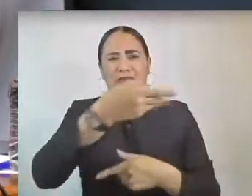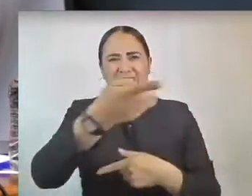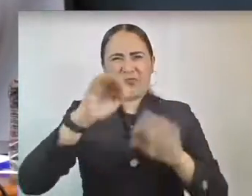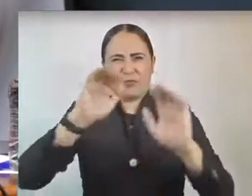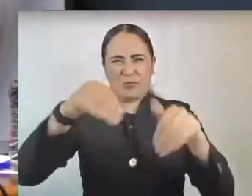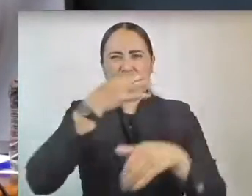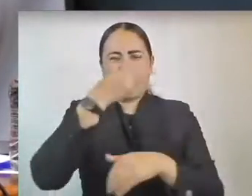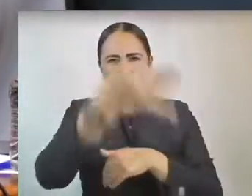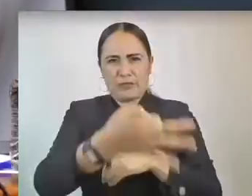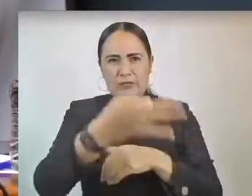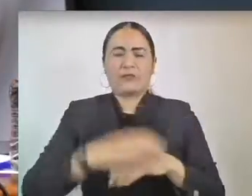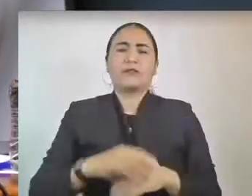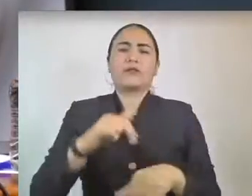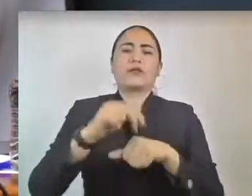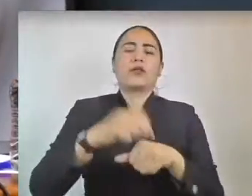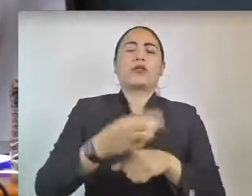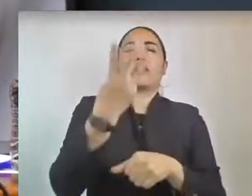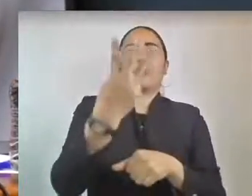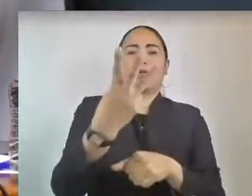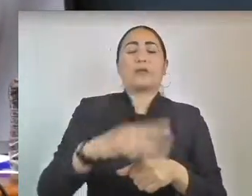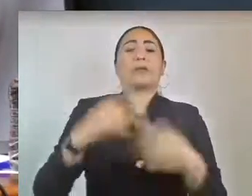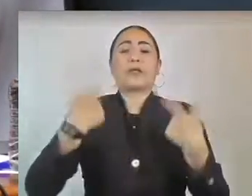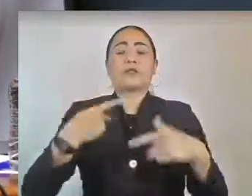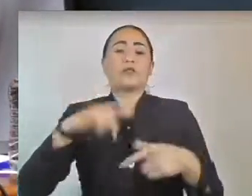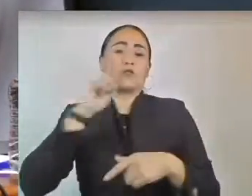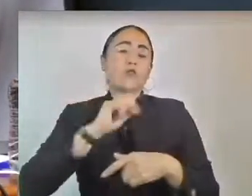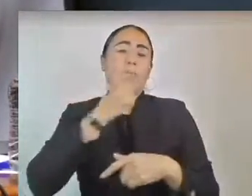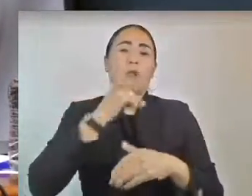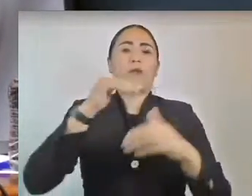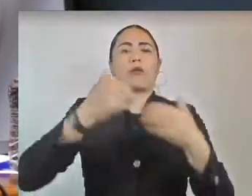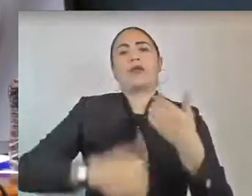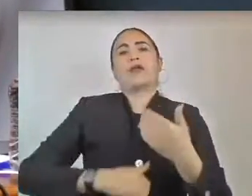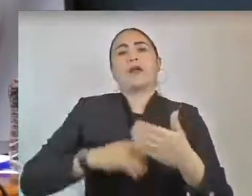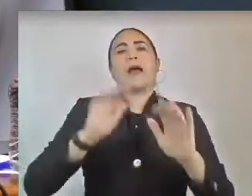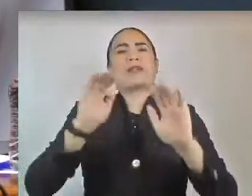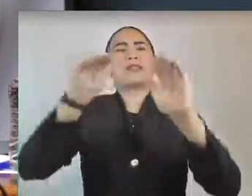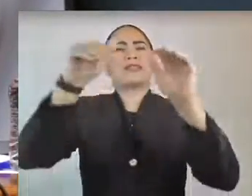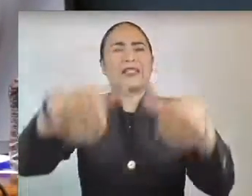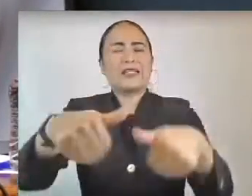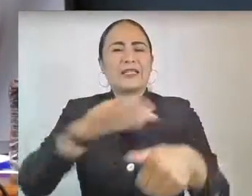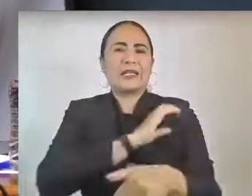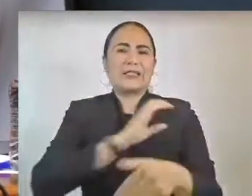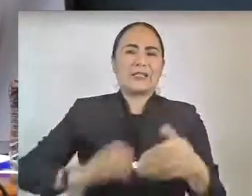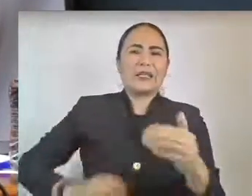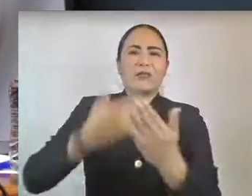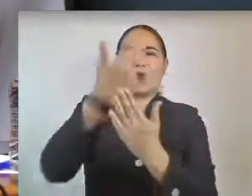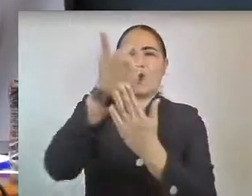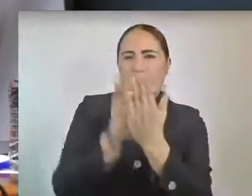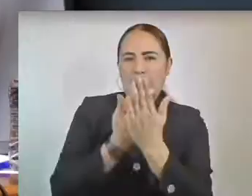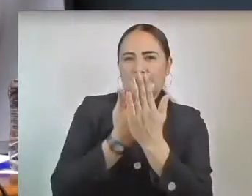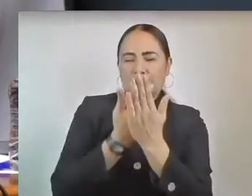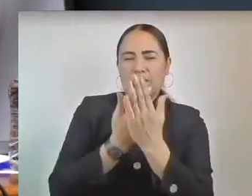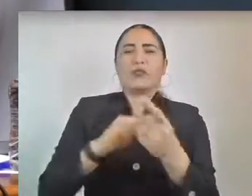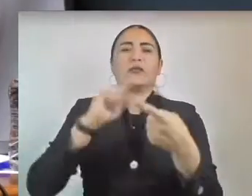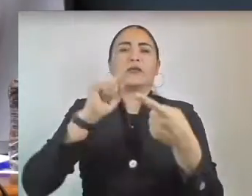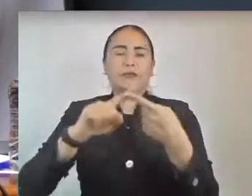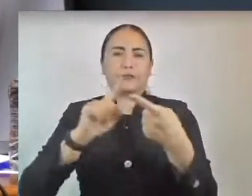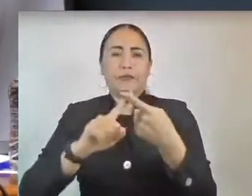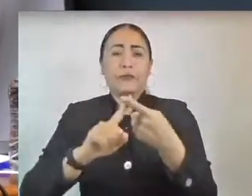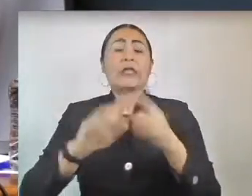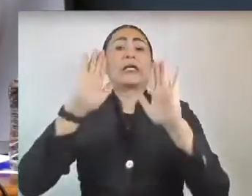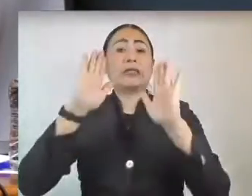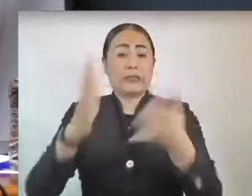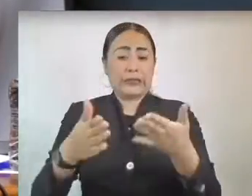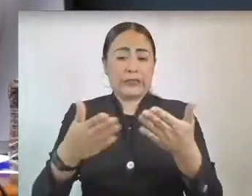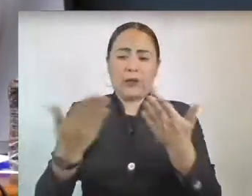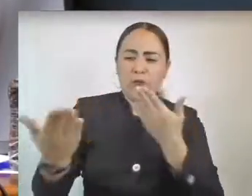de la selección de las y los aspirantes que integrarán las listas de candidatos y candidatas. 1. Una vez que se hayan desahogado